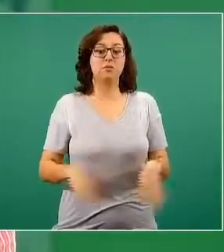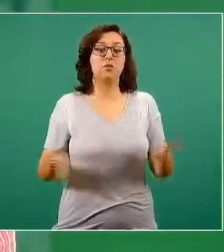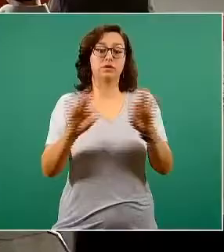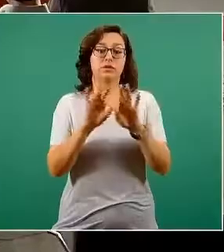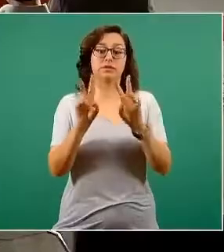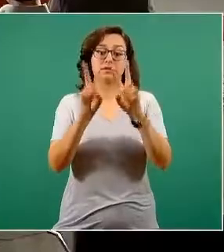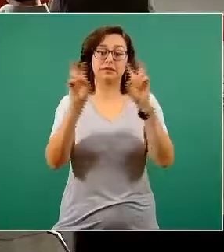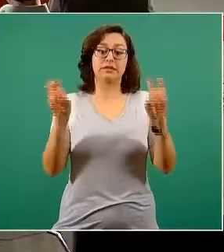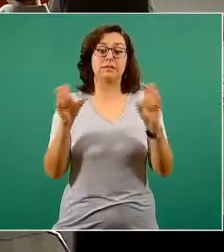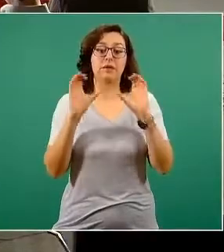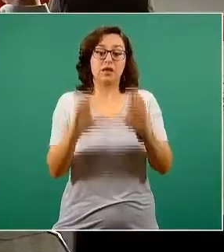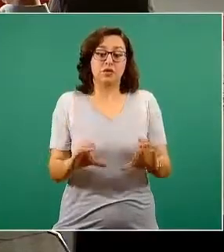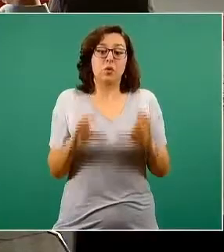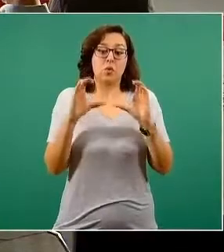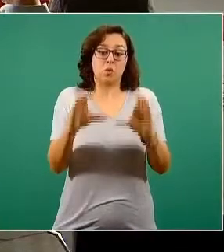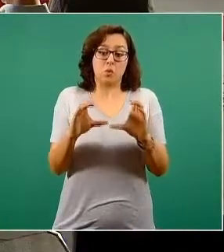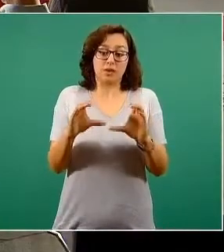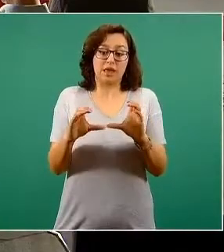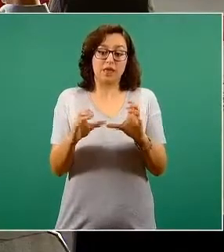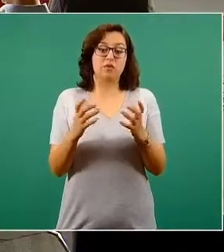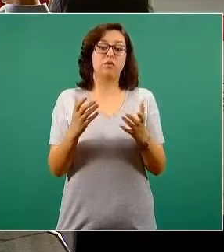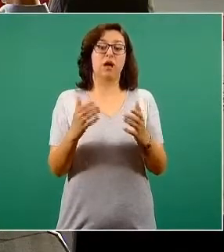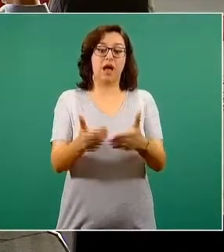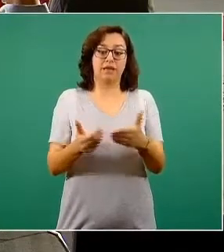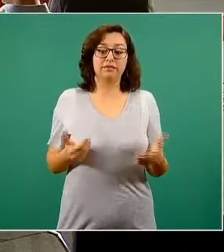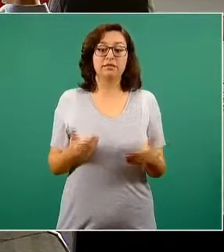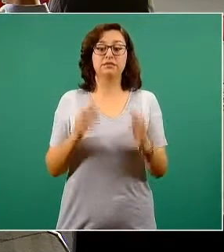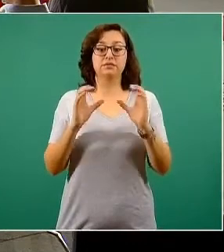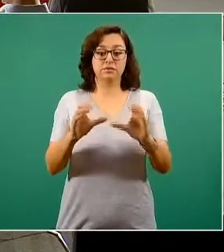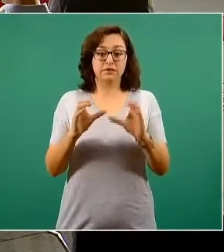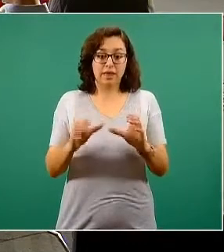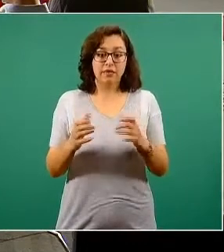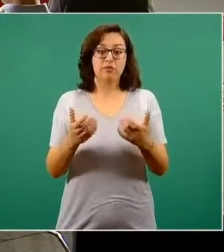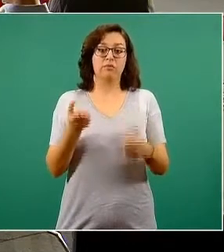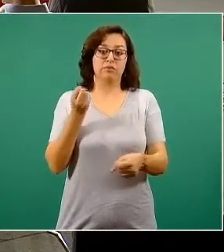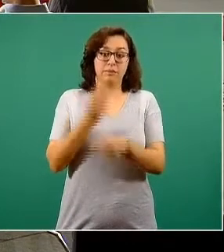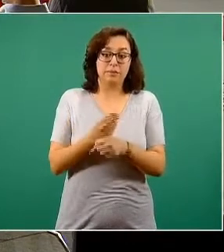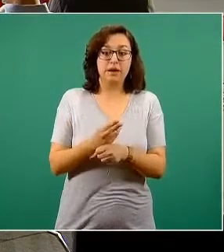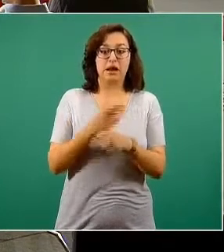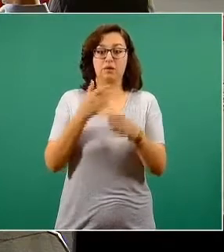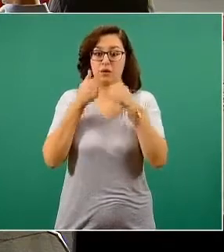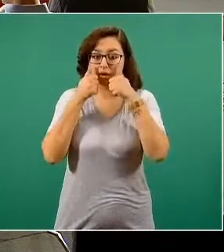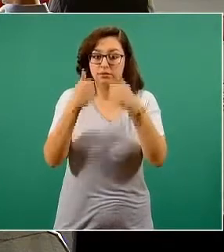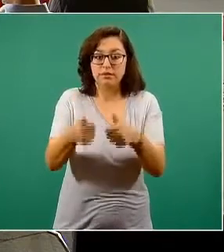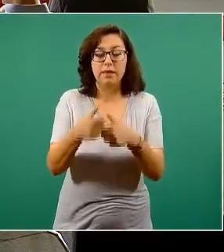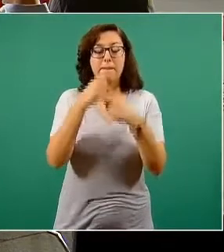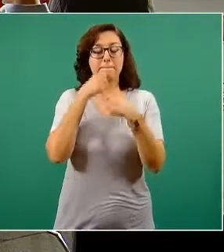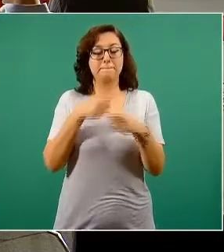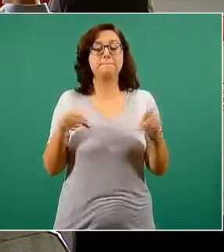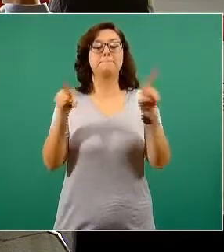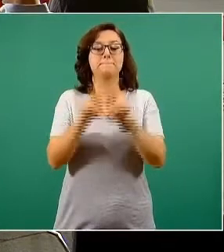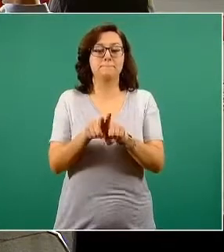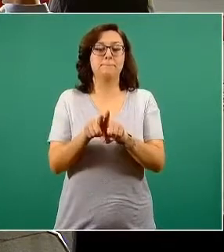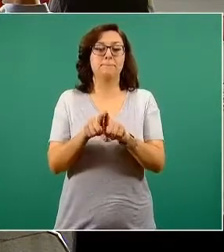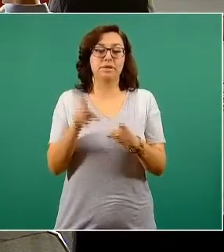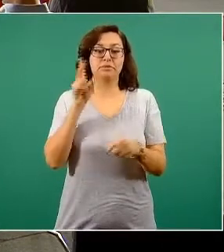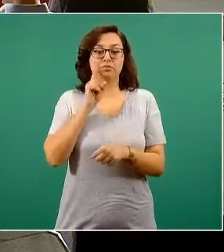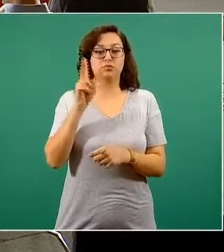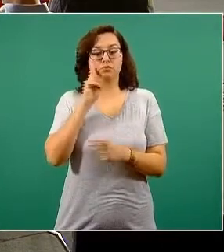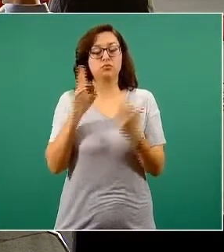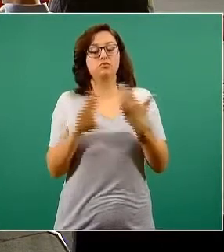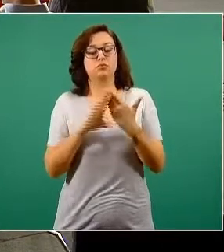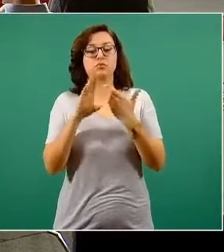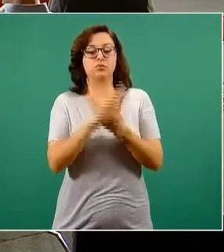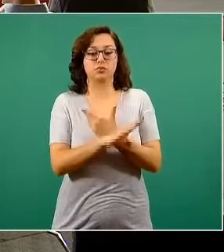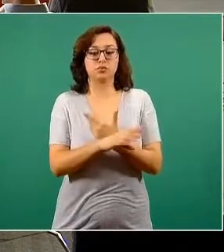y rehabilitación de los trastornos mentales y la prevención y rehabilitación de las adicciones o